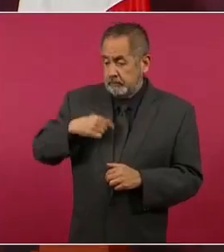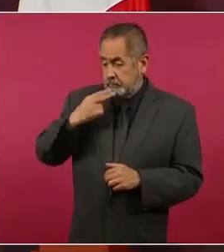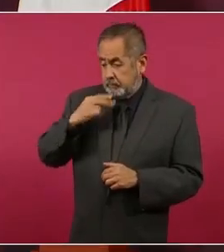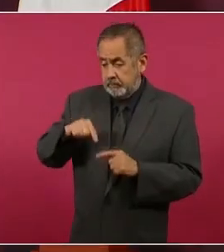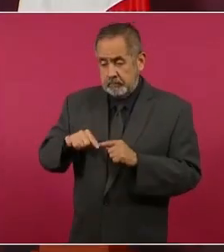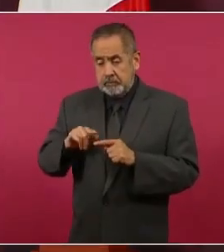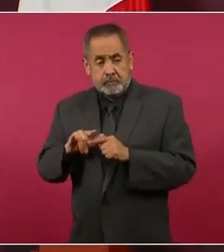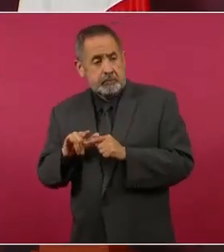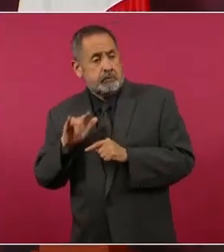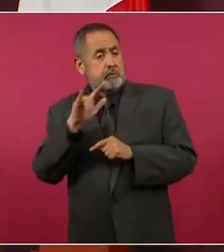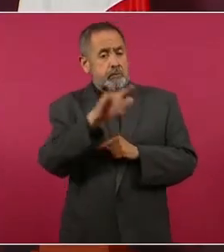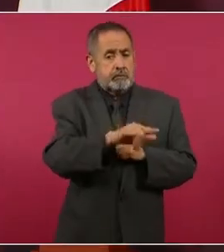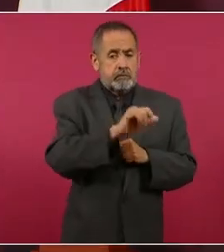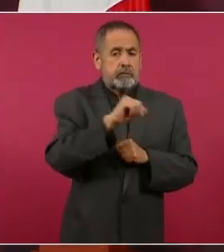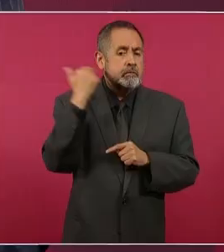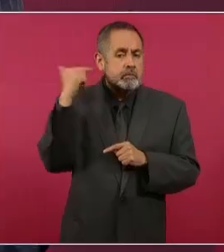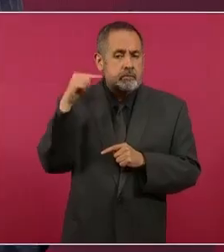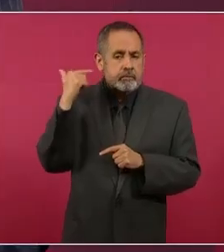a Guadalajara,